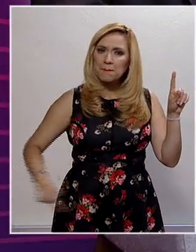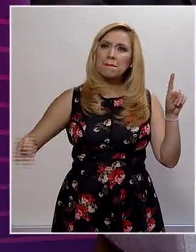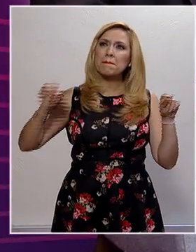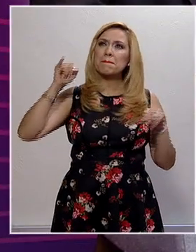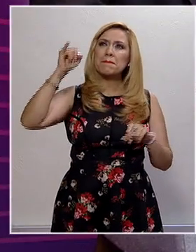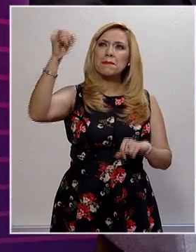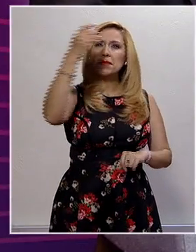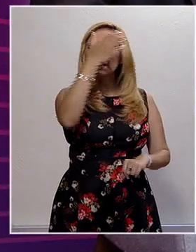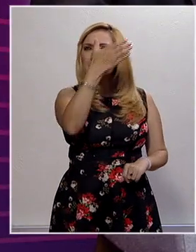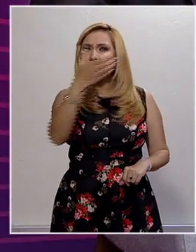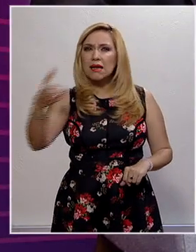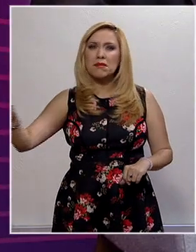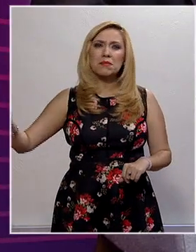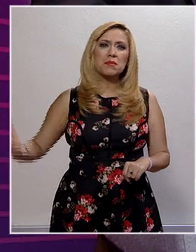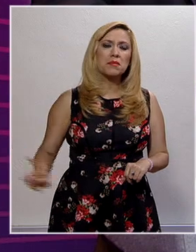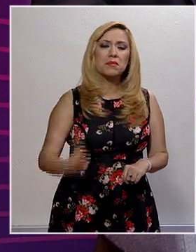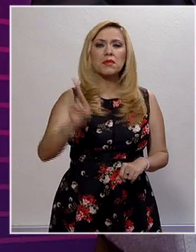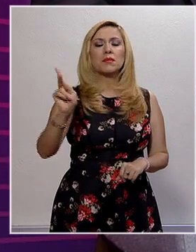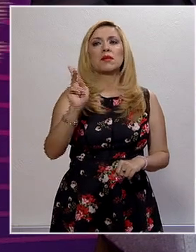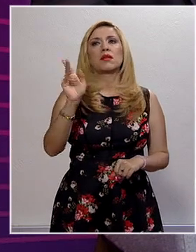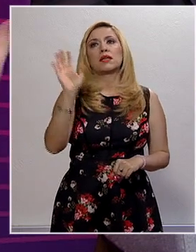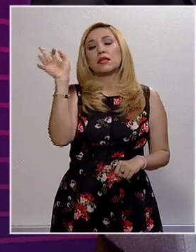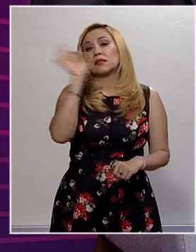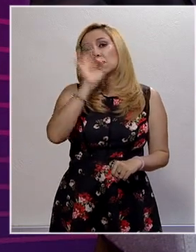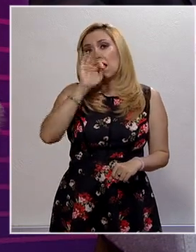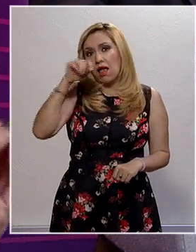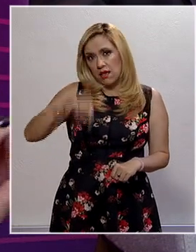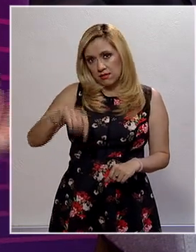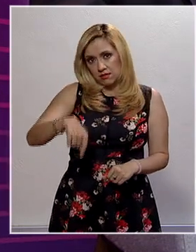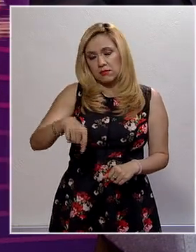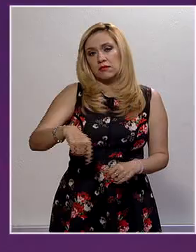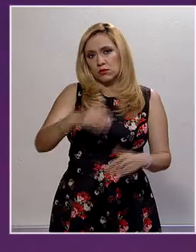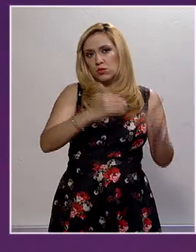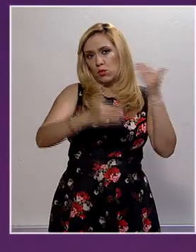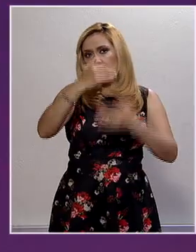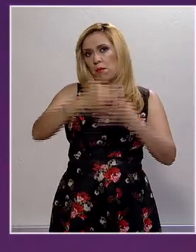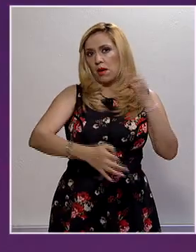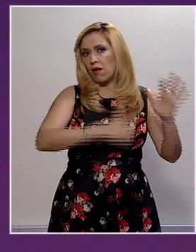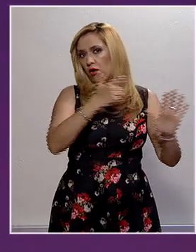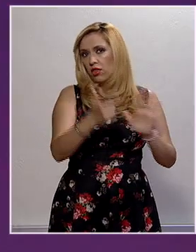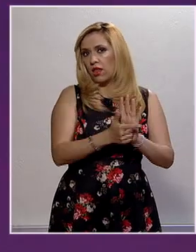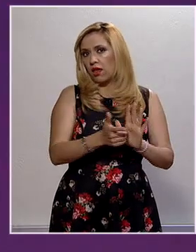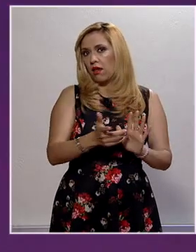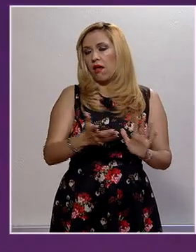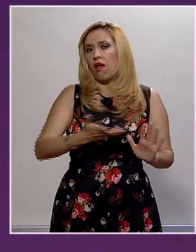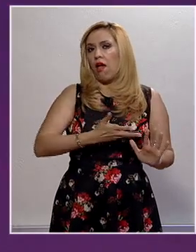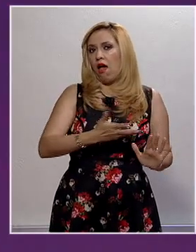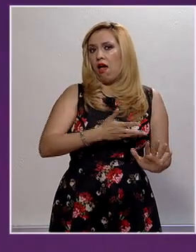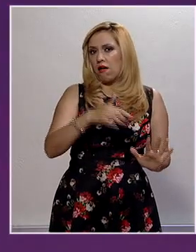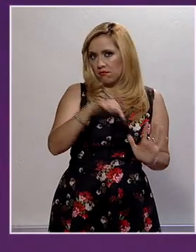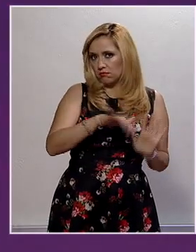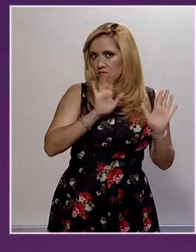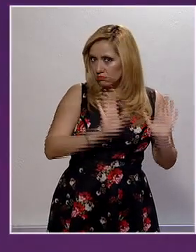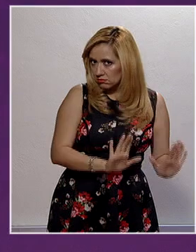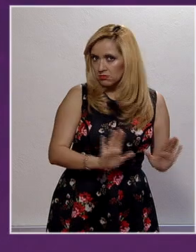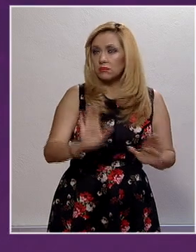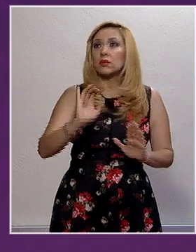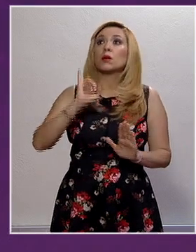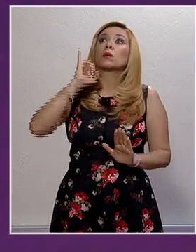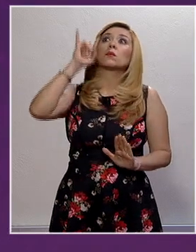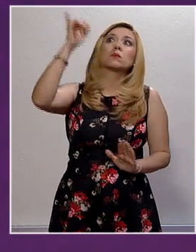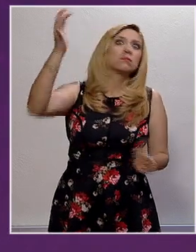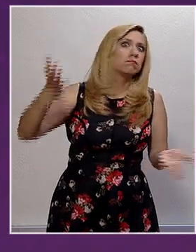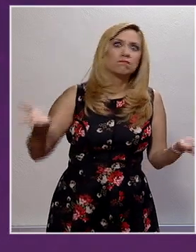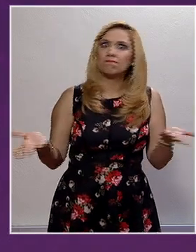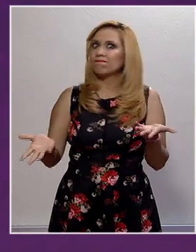del país, donde quizás, o sea, aquí pues desde la Suprema pues tenemos esto muy presente, pero allá quizás no,